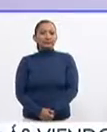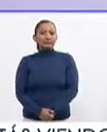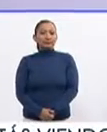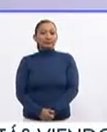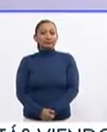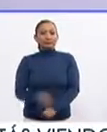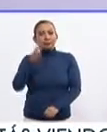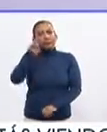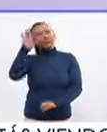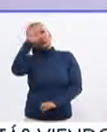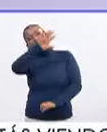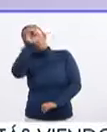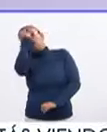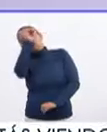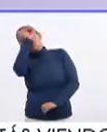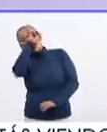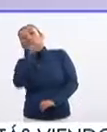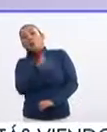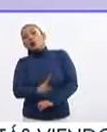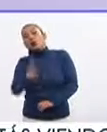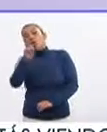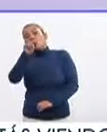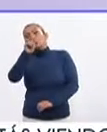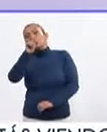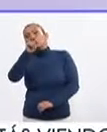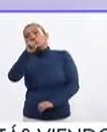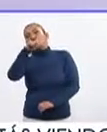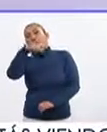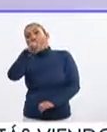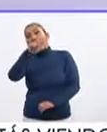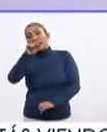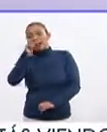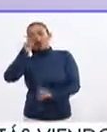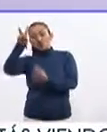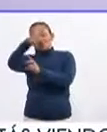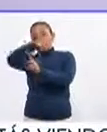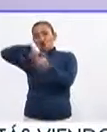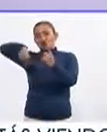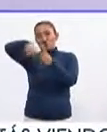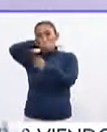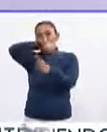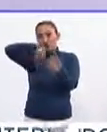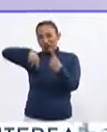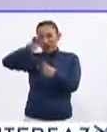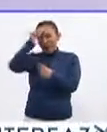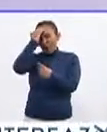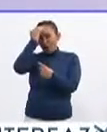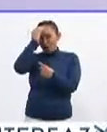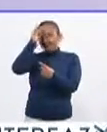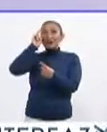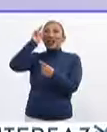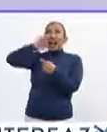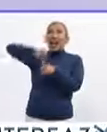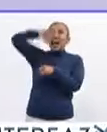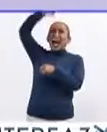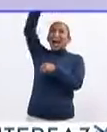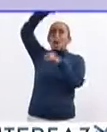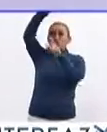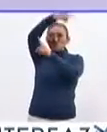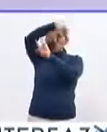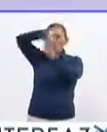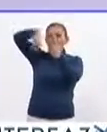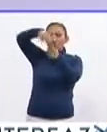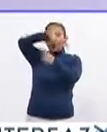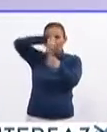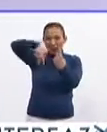Y la cosmovisión del pueblo totonaca es representada en cada ritual de los voladores de Papantla. Seguramente los han visto en algún lugar